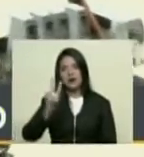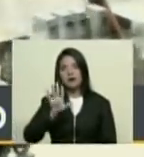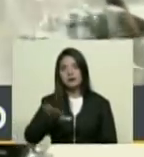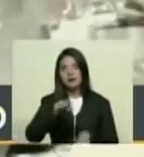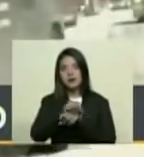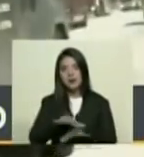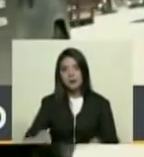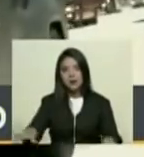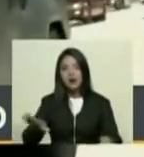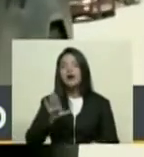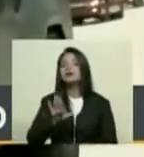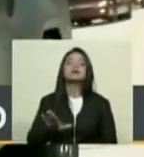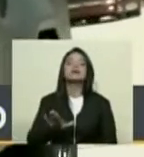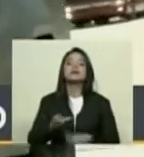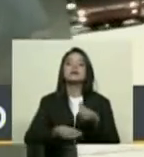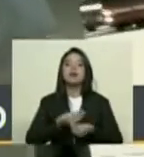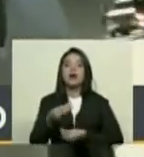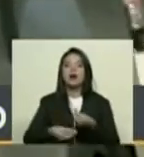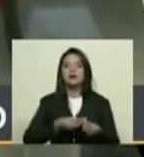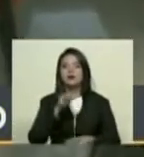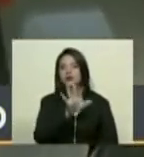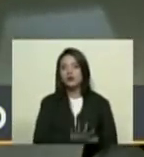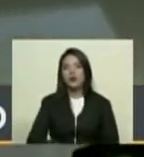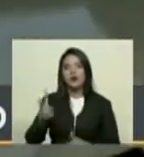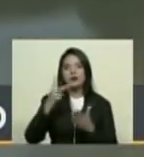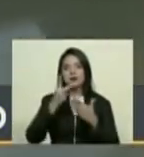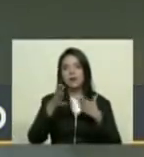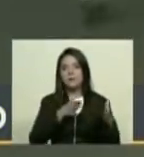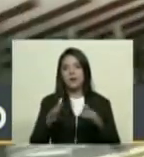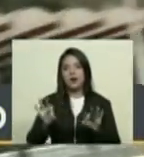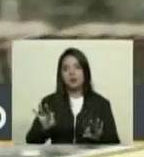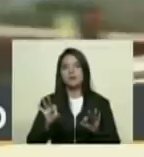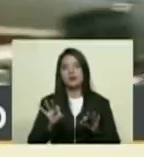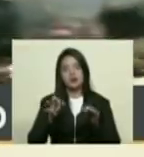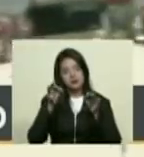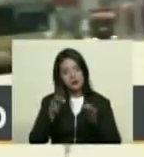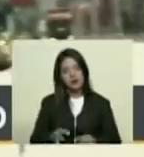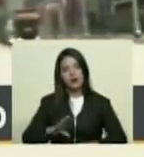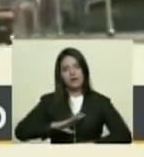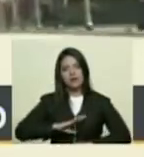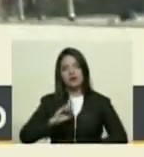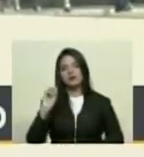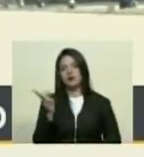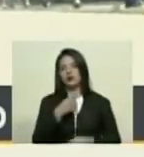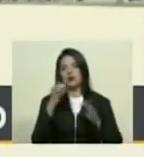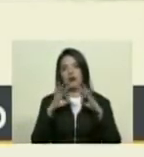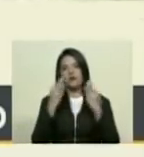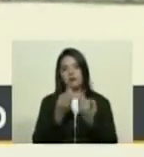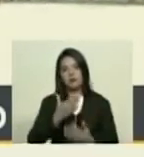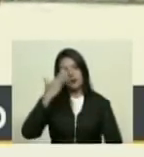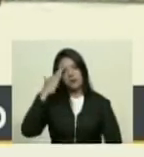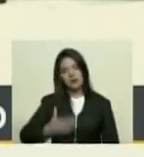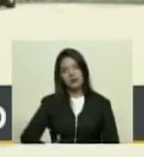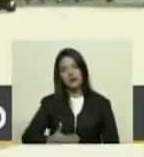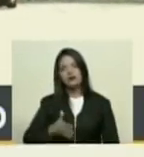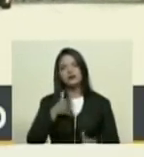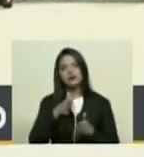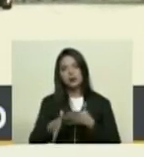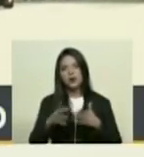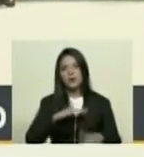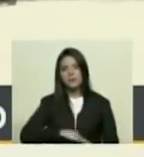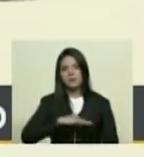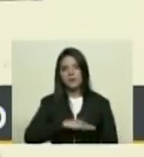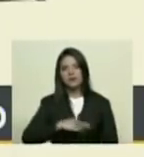despliegue que se realiza entonces en torno a este plan especial de seguridad y bienestar de la familia militar a través de la